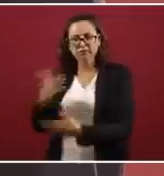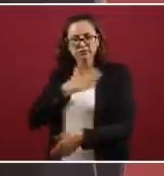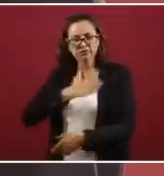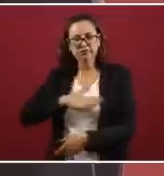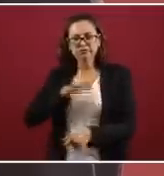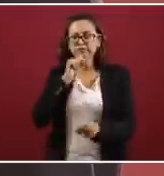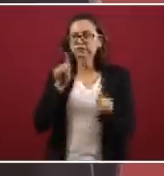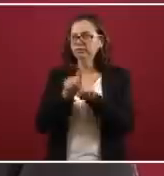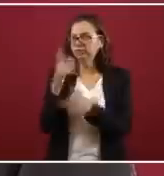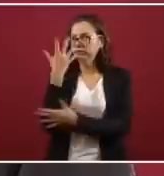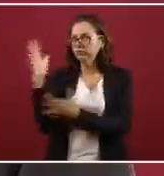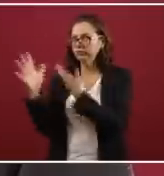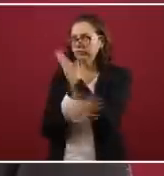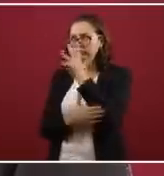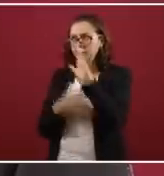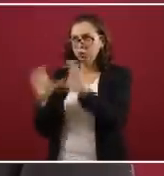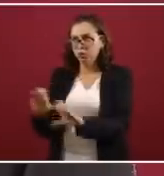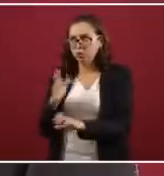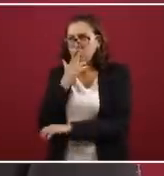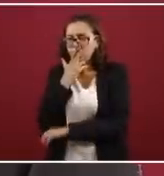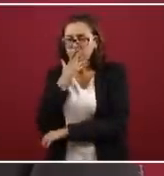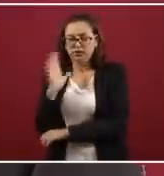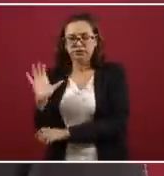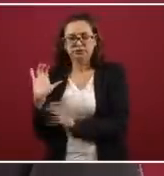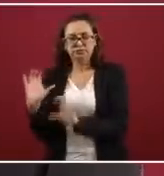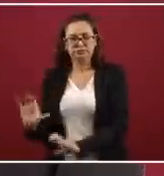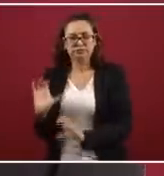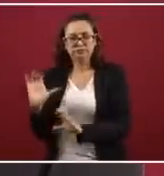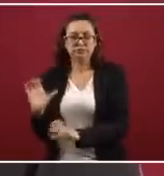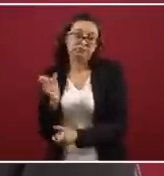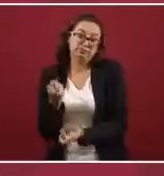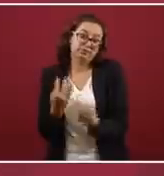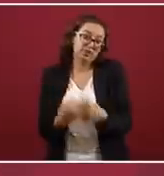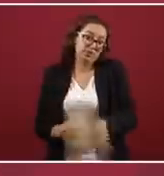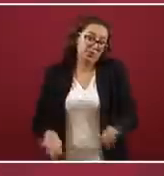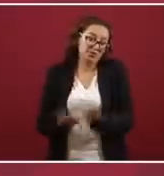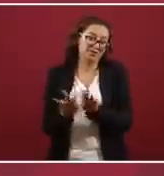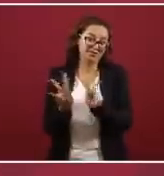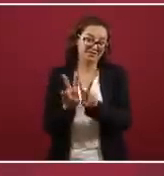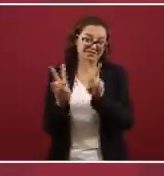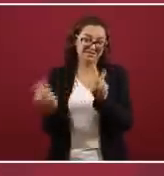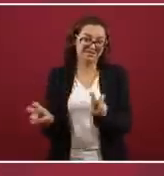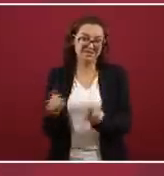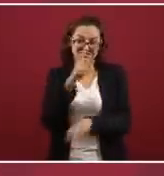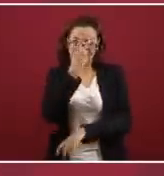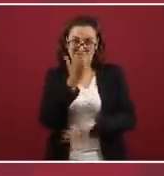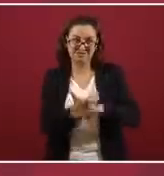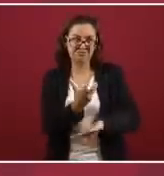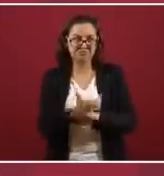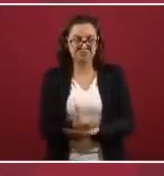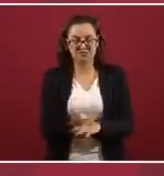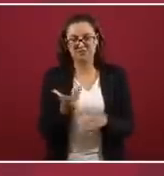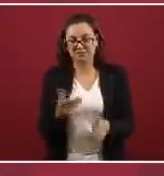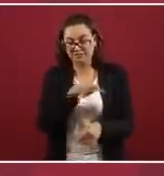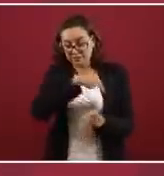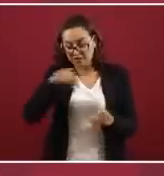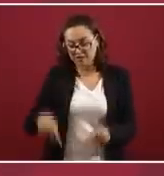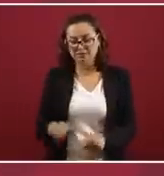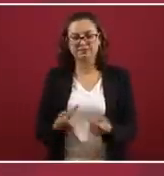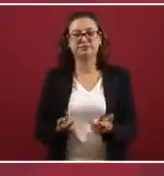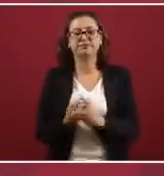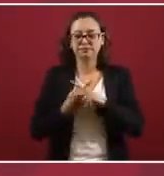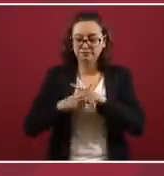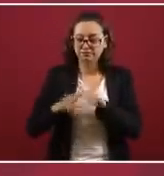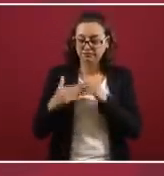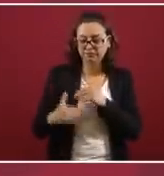algo que es muy importante? Entonces, le agradecí, le